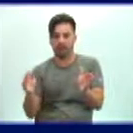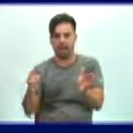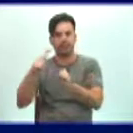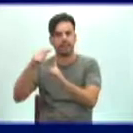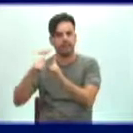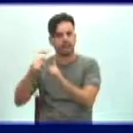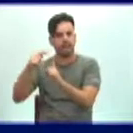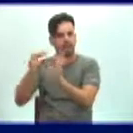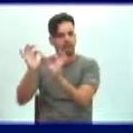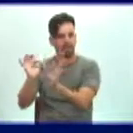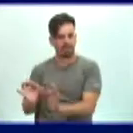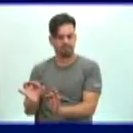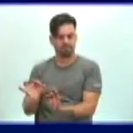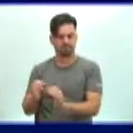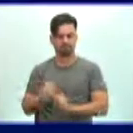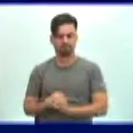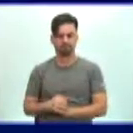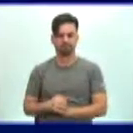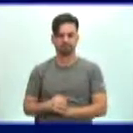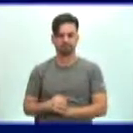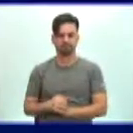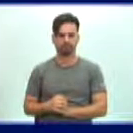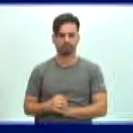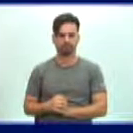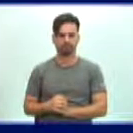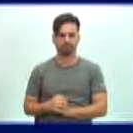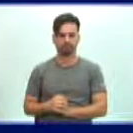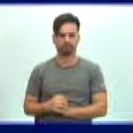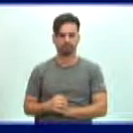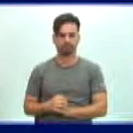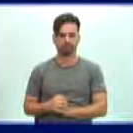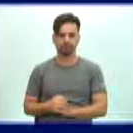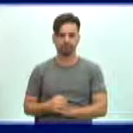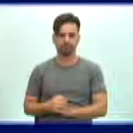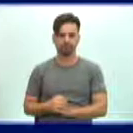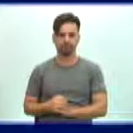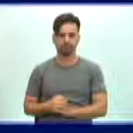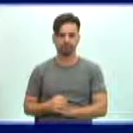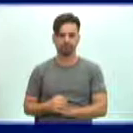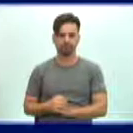una característica de esta capa de la atmósfera.